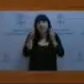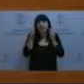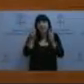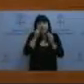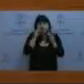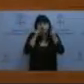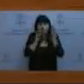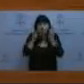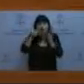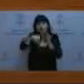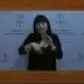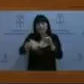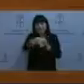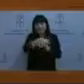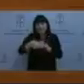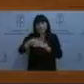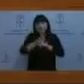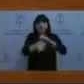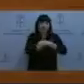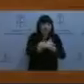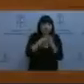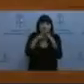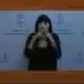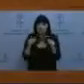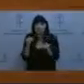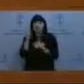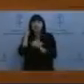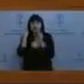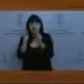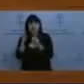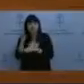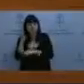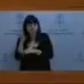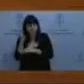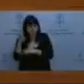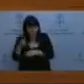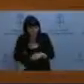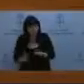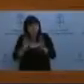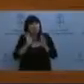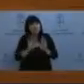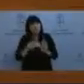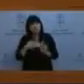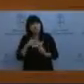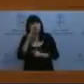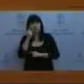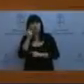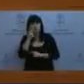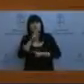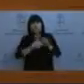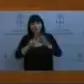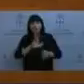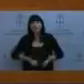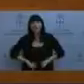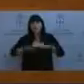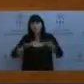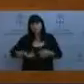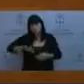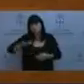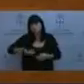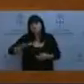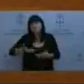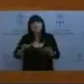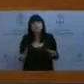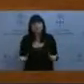esta región Ámbito académico Universitario Formación profesional Pero yo aquí veo un problema Muy grave ¿Cuál es? Que claro En